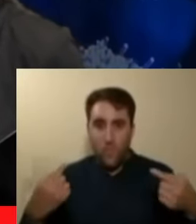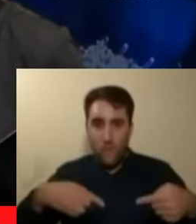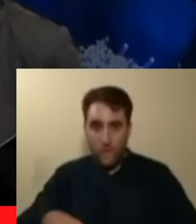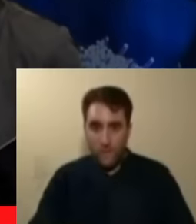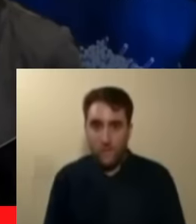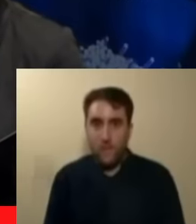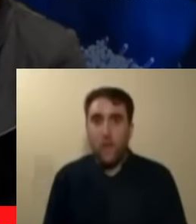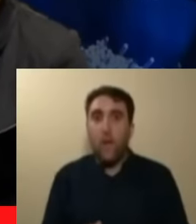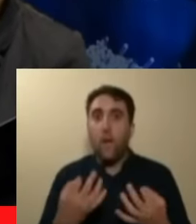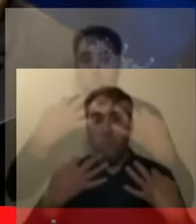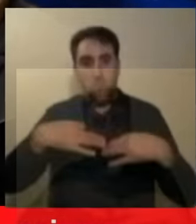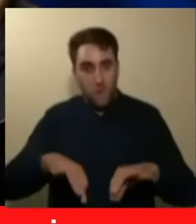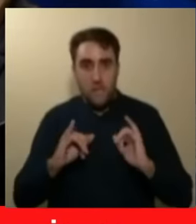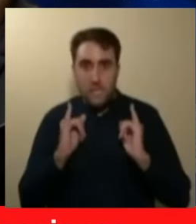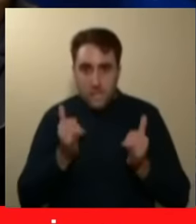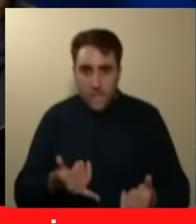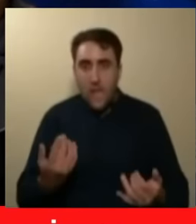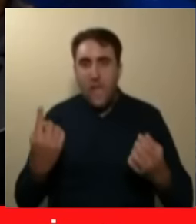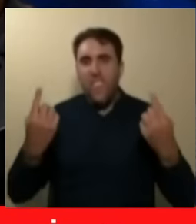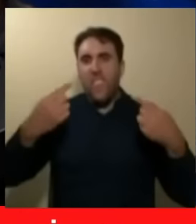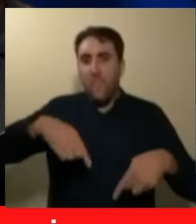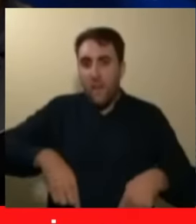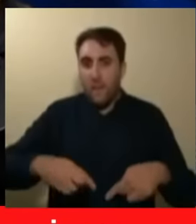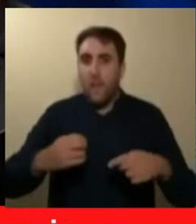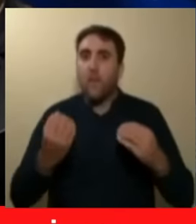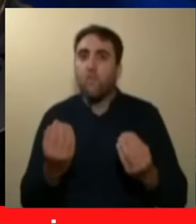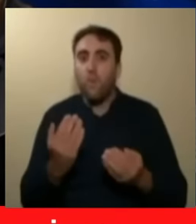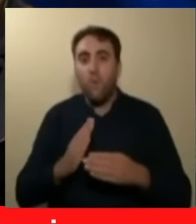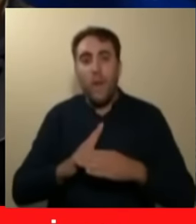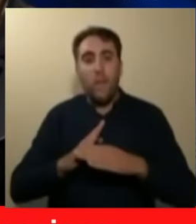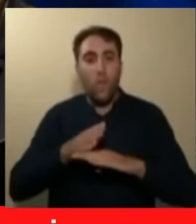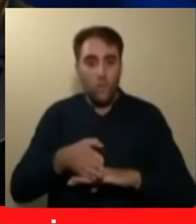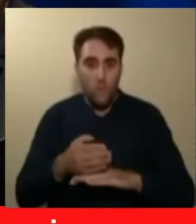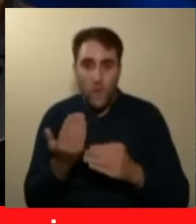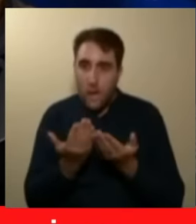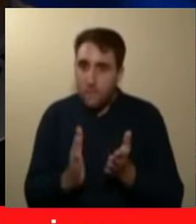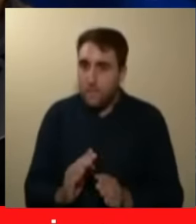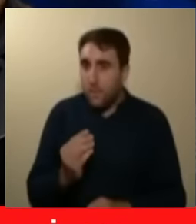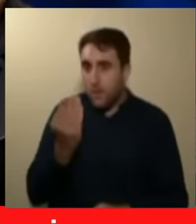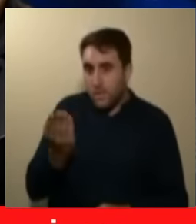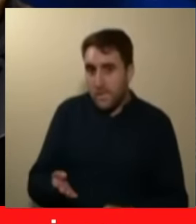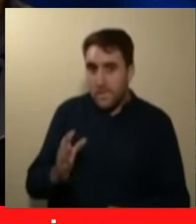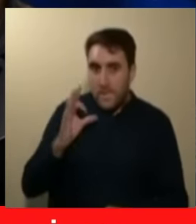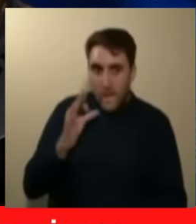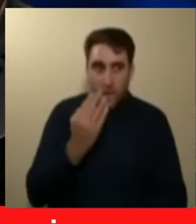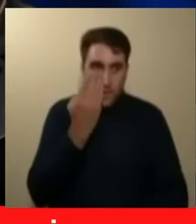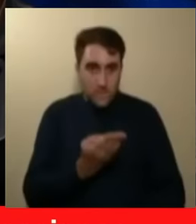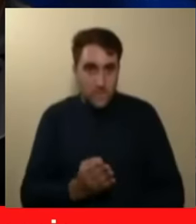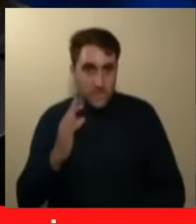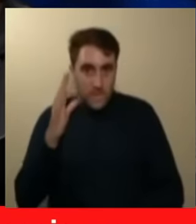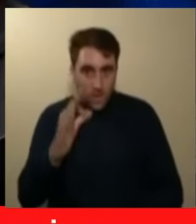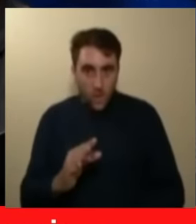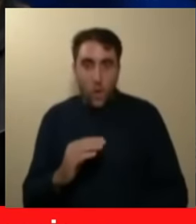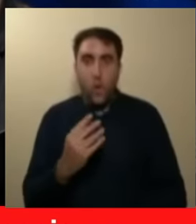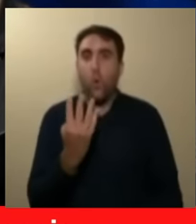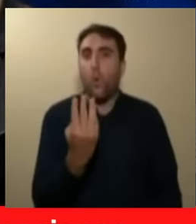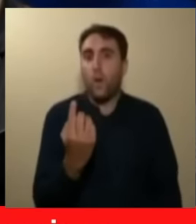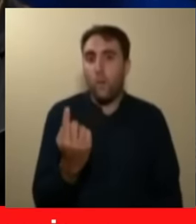debate. Bien, Fernando, entonces el debate contará con una introducción por parte de los senadores debatientes, donde habrá una